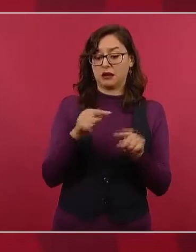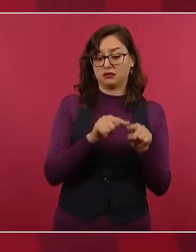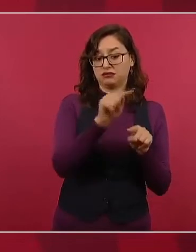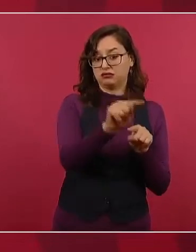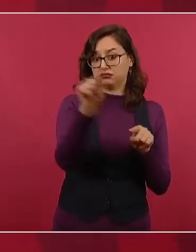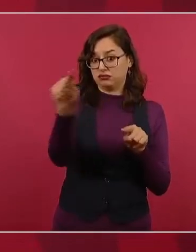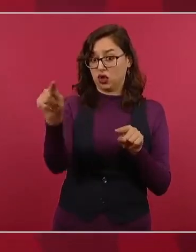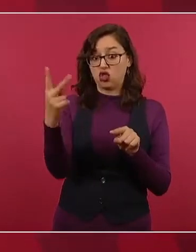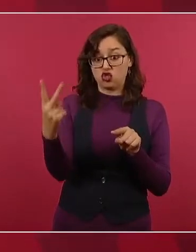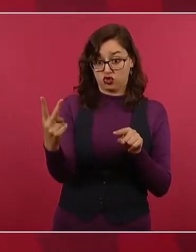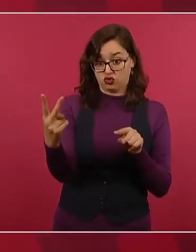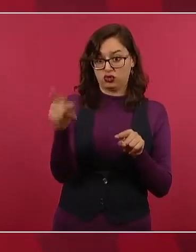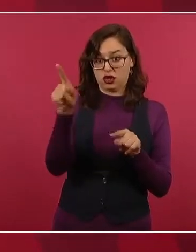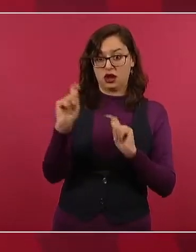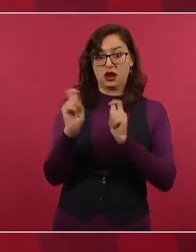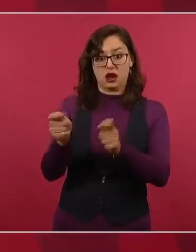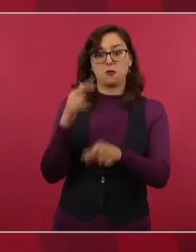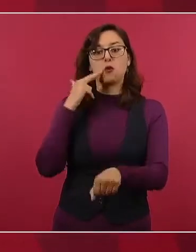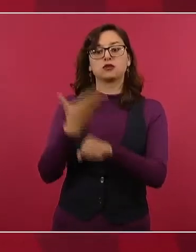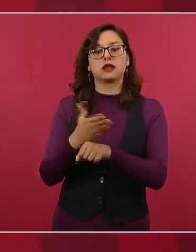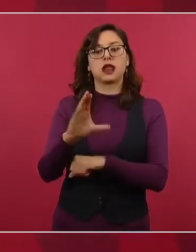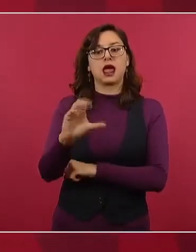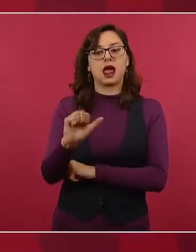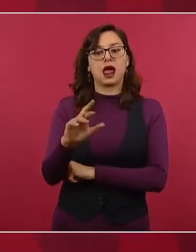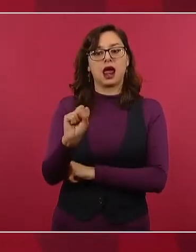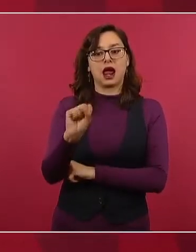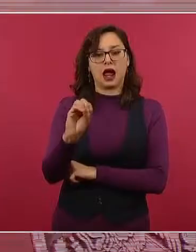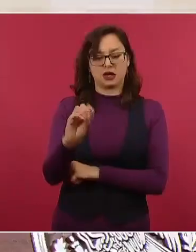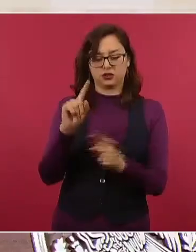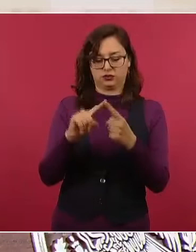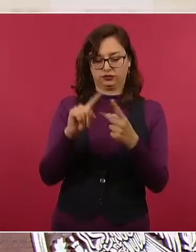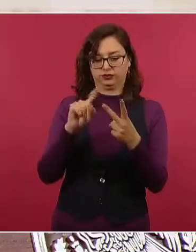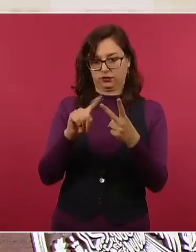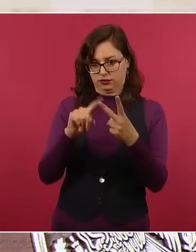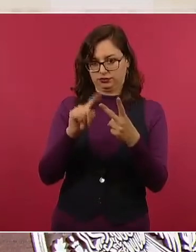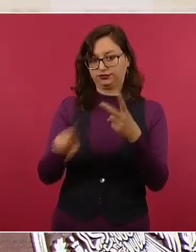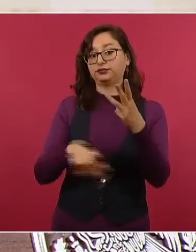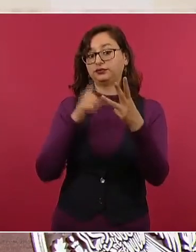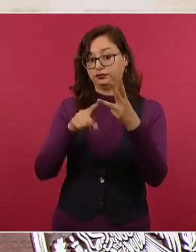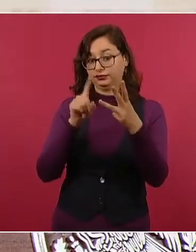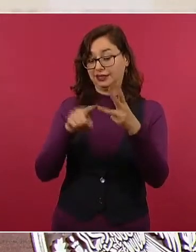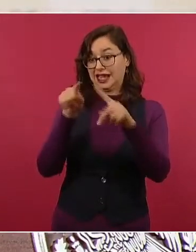que lo tiene Carso, el tramo 3,